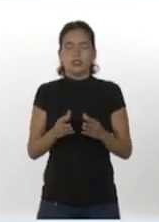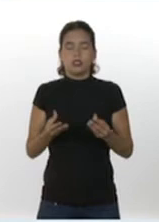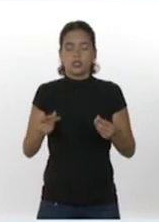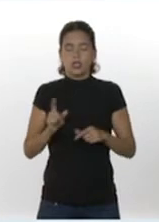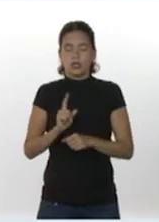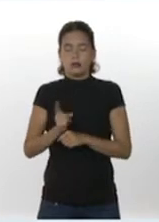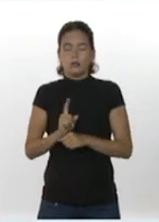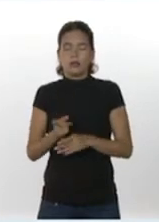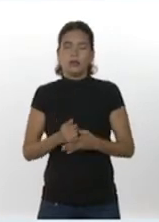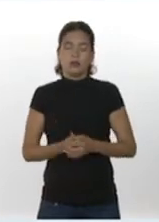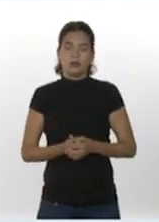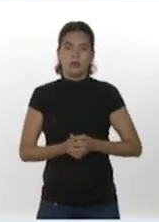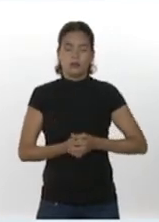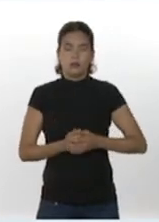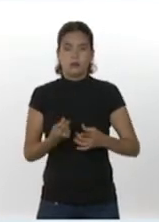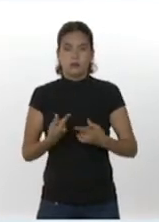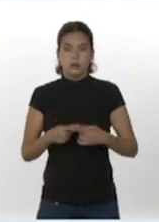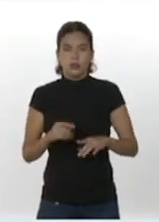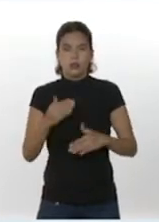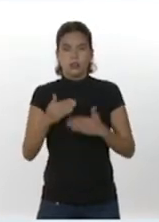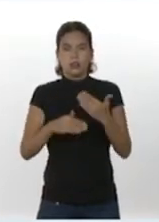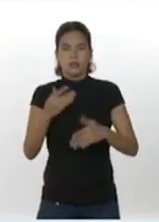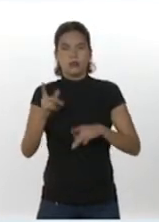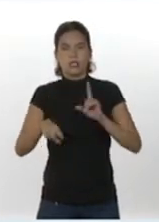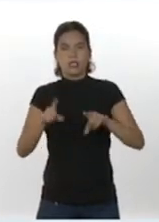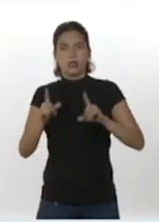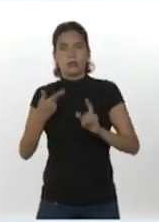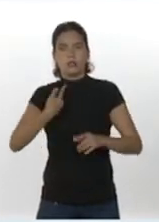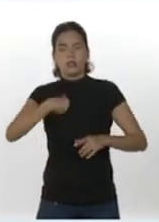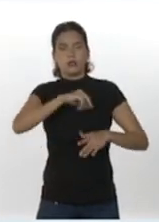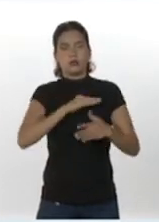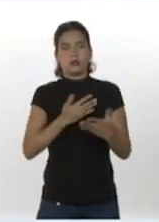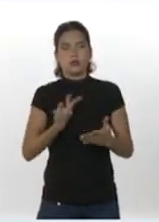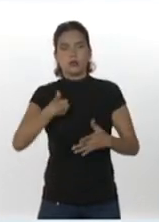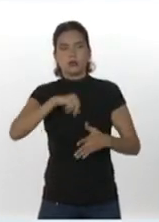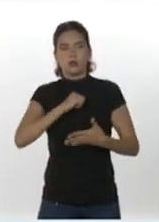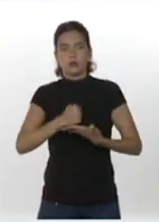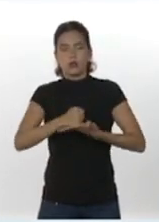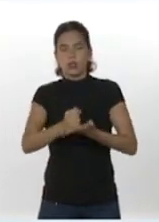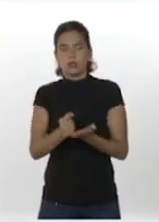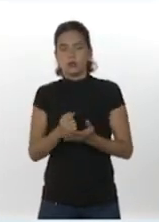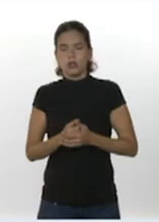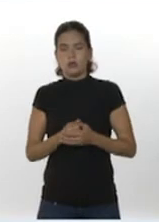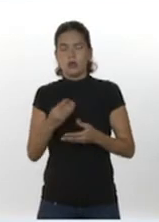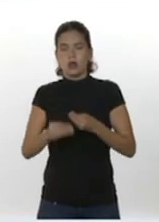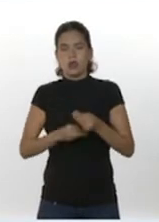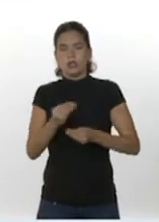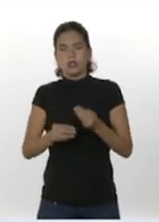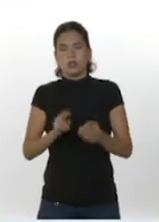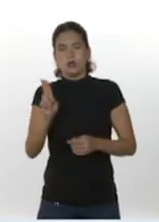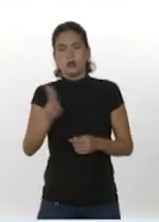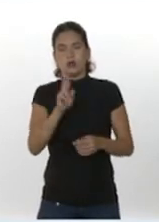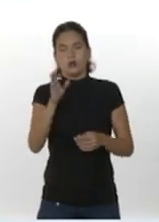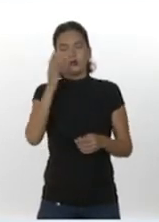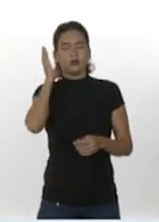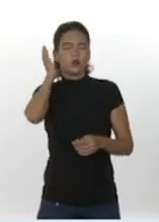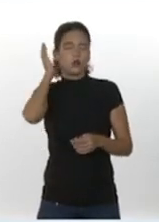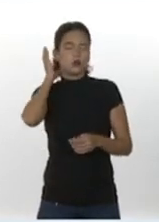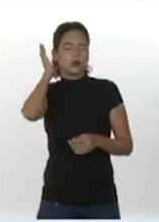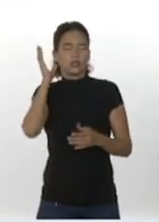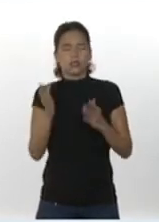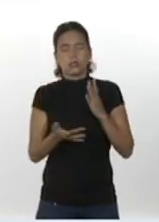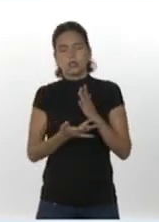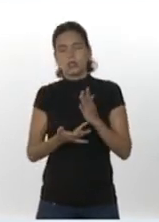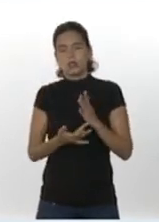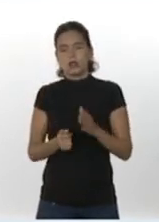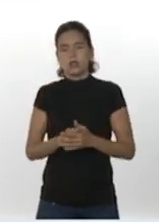pero precisamente ese avance depende también de nosotros. Nosotros ayudamos a hacer uso consciente de las tecnologías.